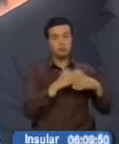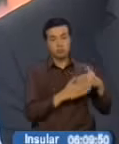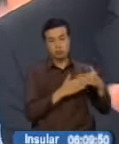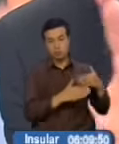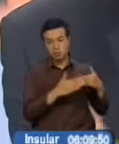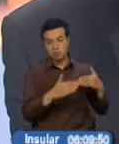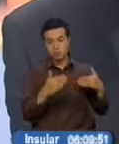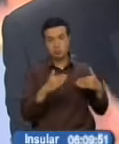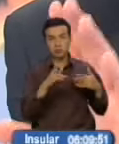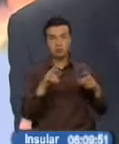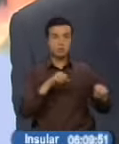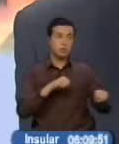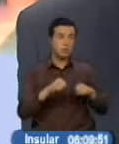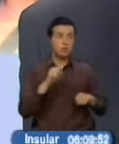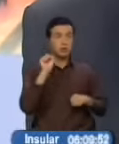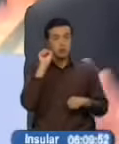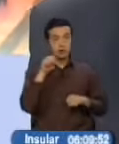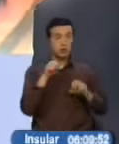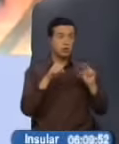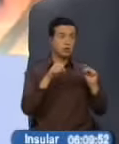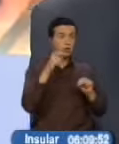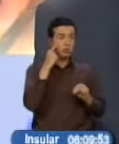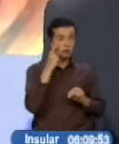contingente llamado siniestro terremoto.